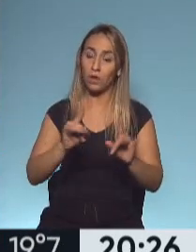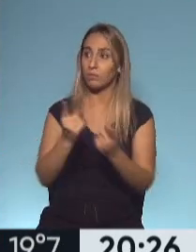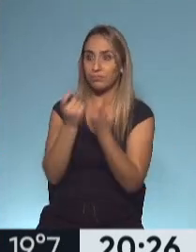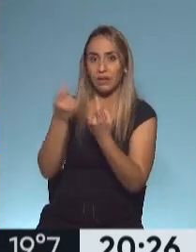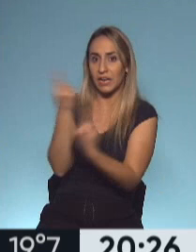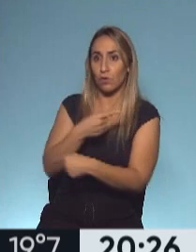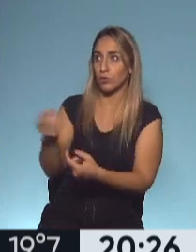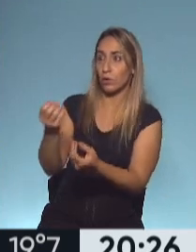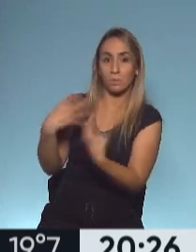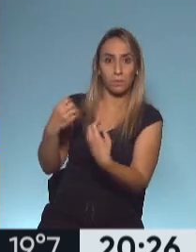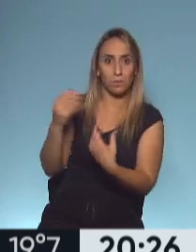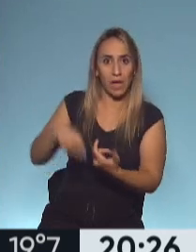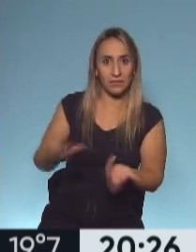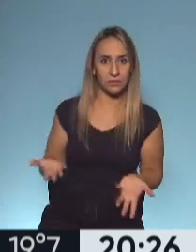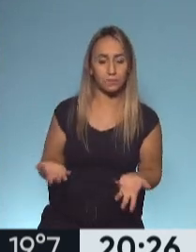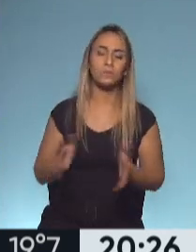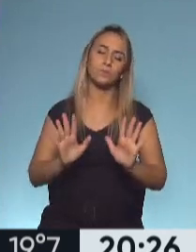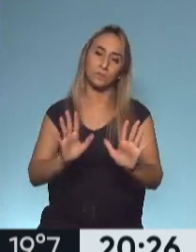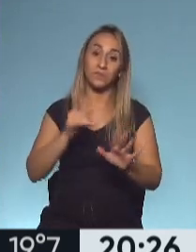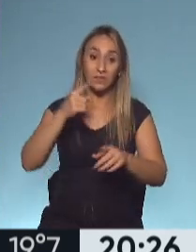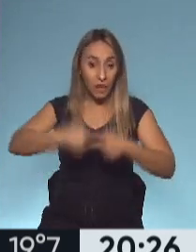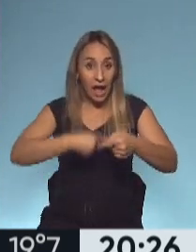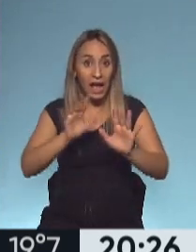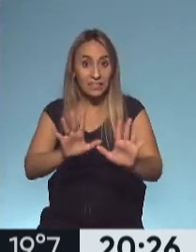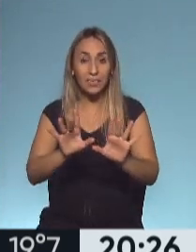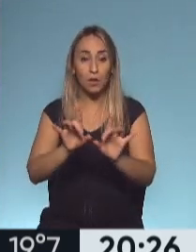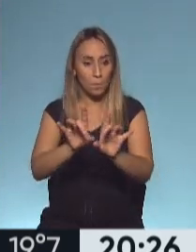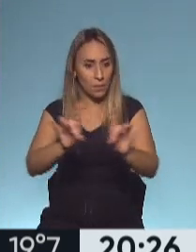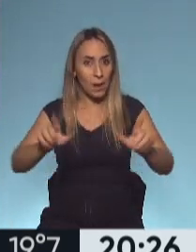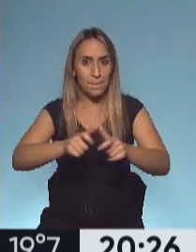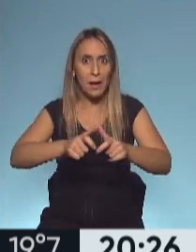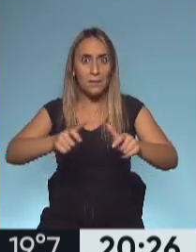recursos. Sin duda, si mantenemos este ritmo de contagio